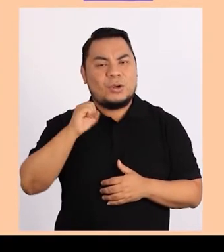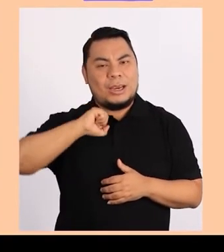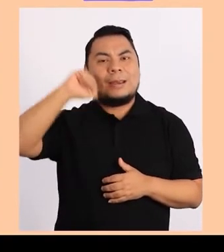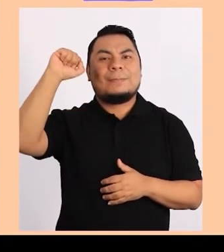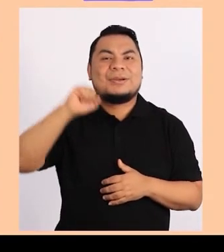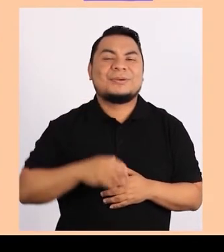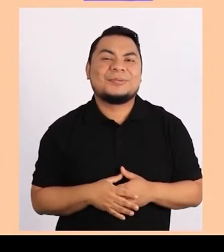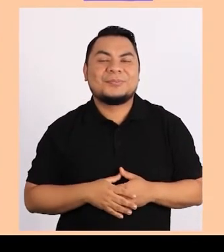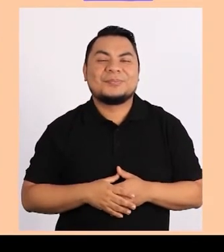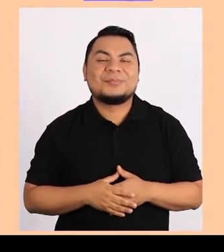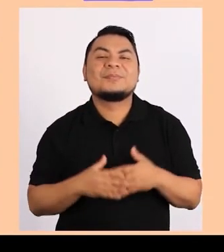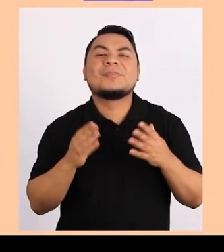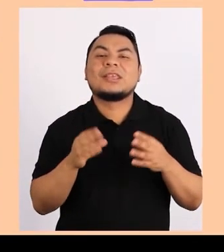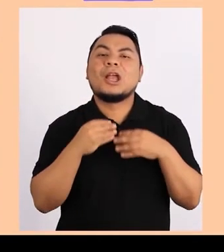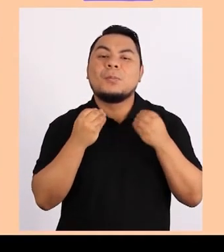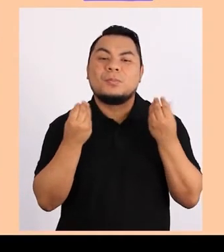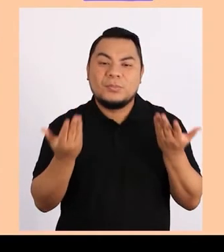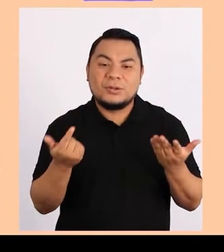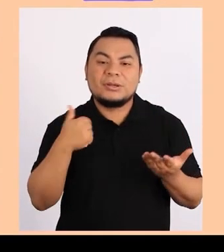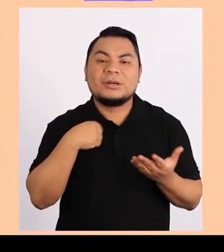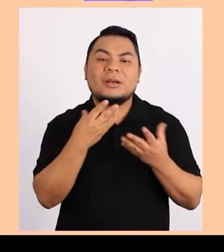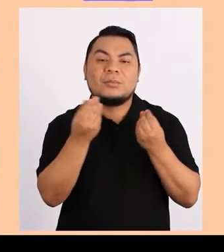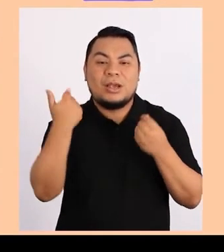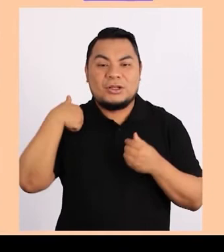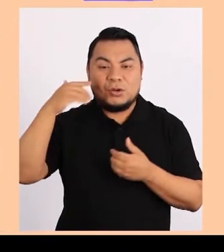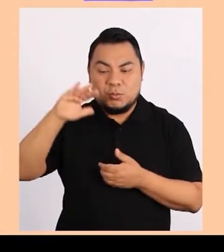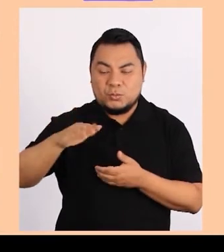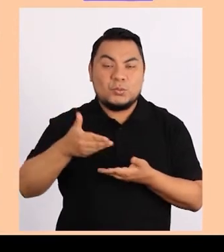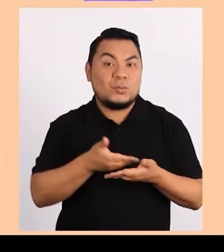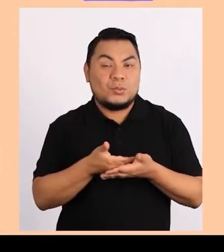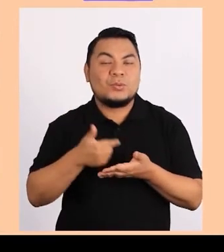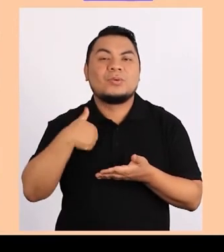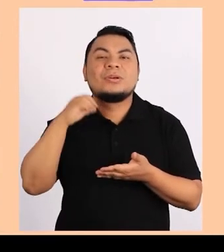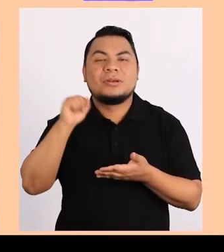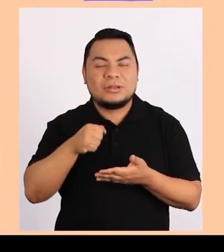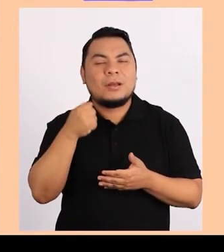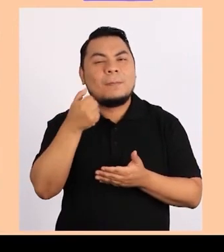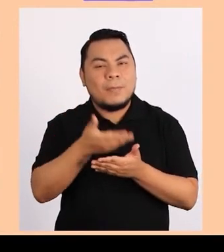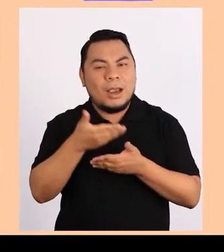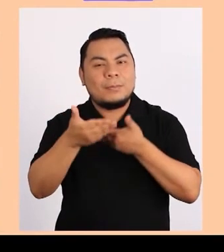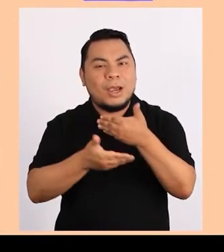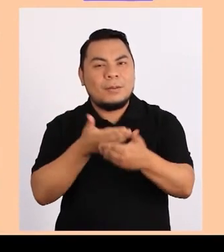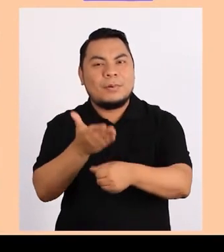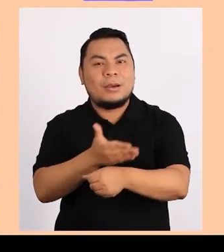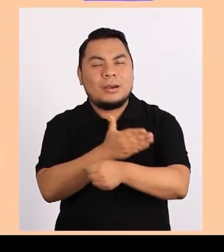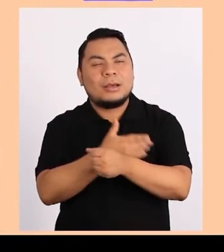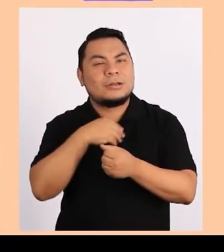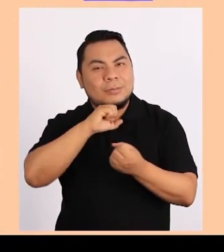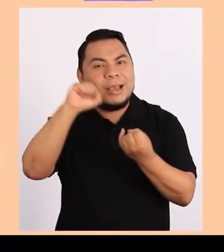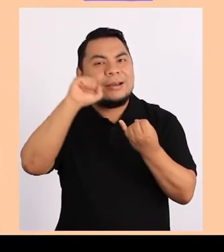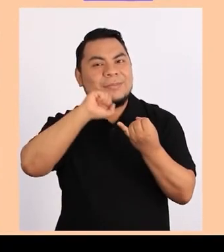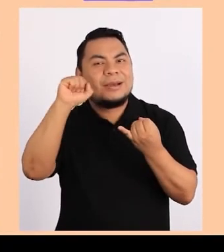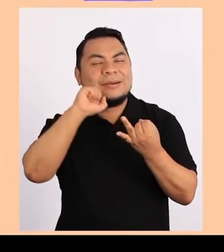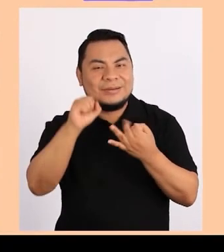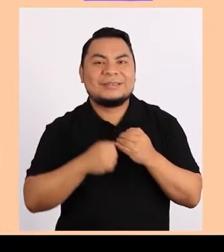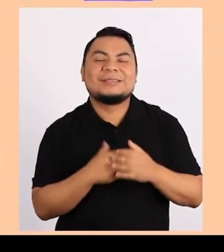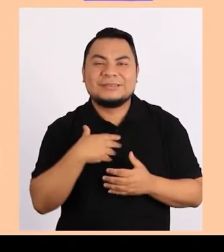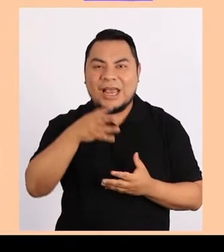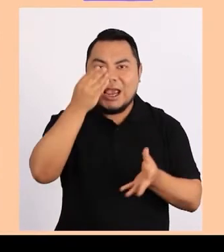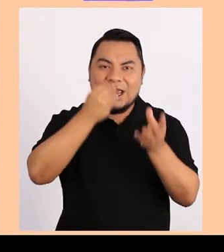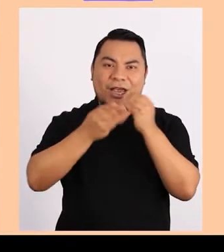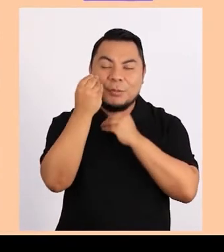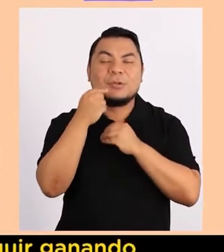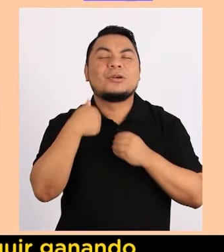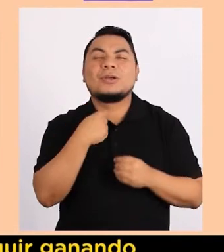decir que soy un campeón, porque desde muy pequeño voy ganando grandes